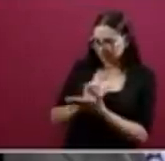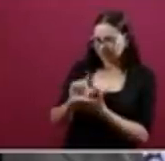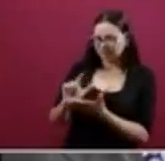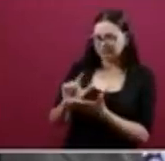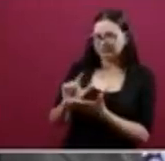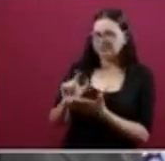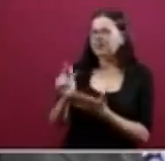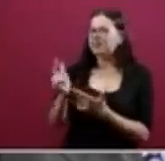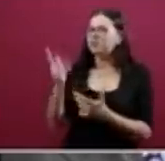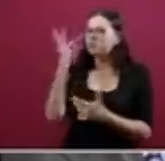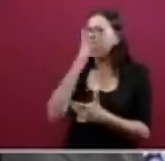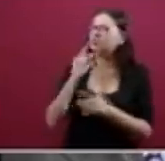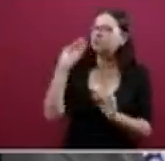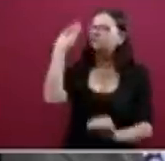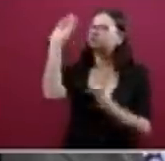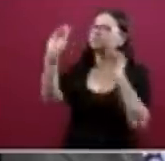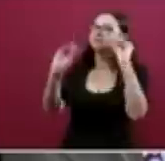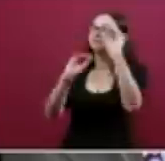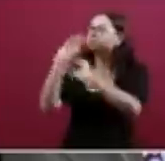adornados,